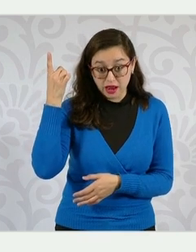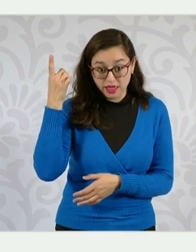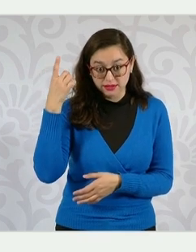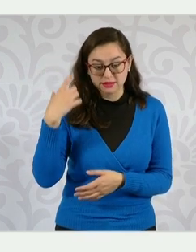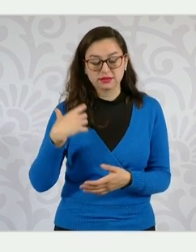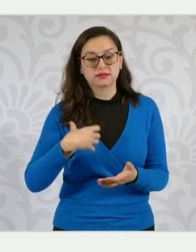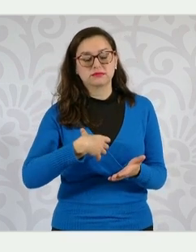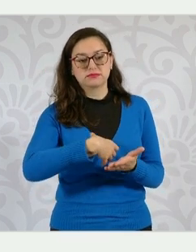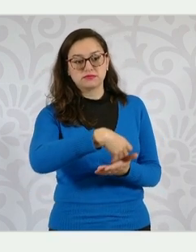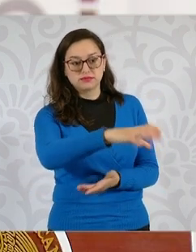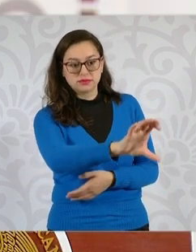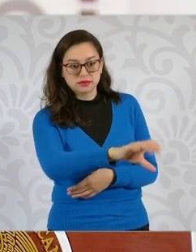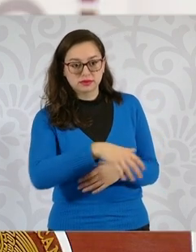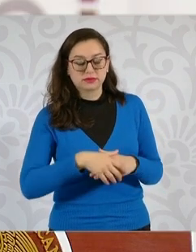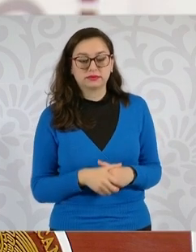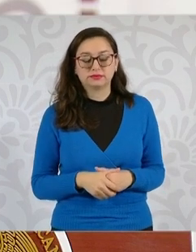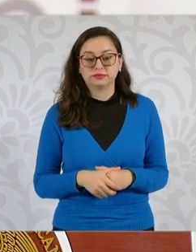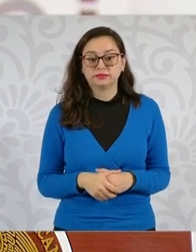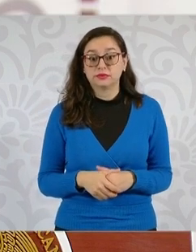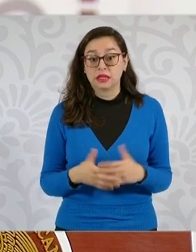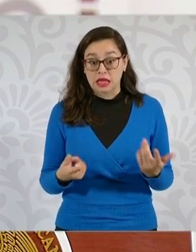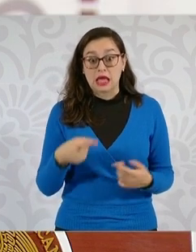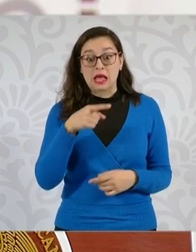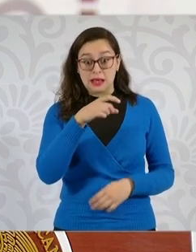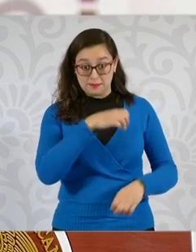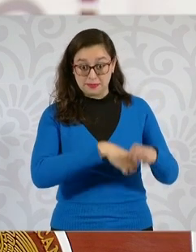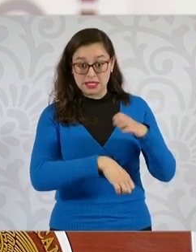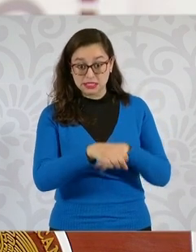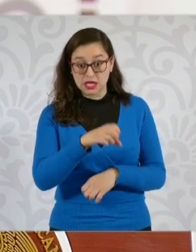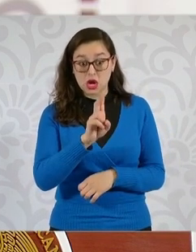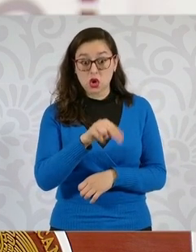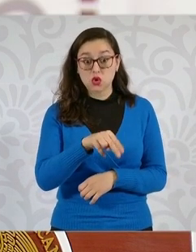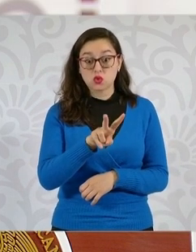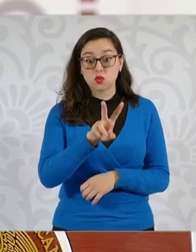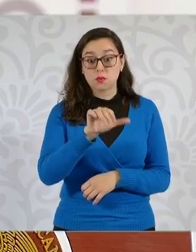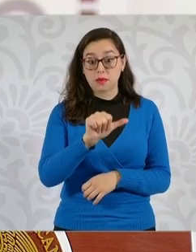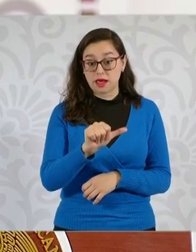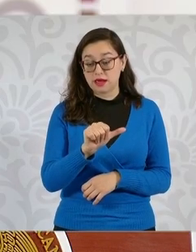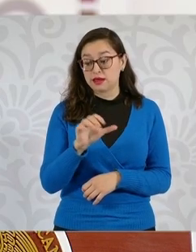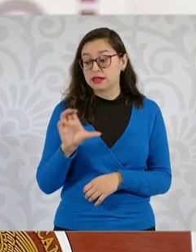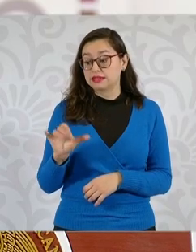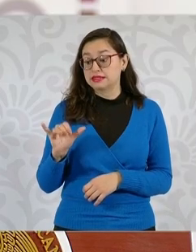Numbab Technologies Inc. del CISEN recibió 208